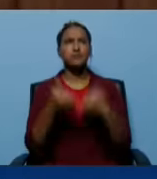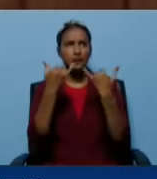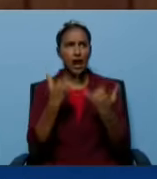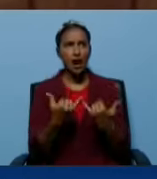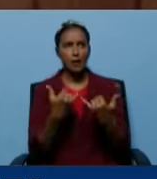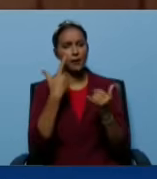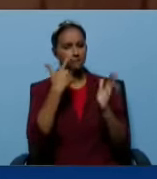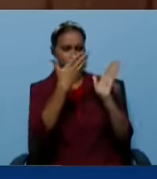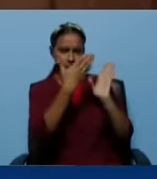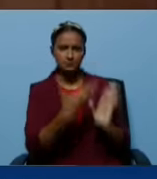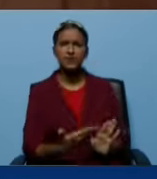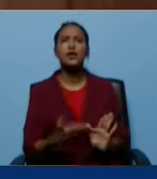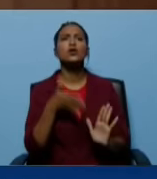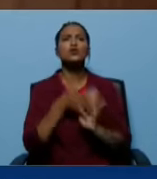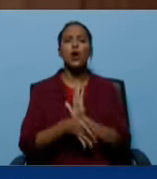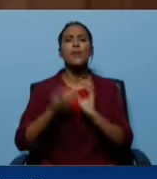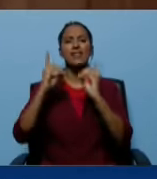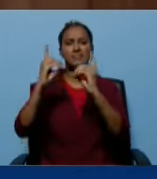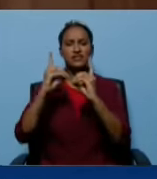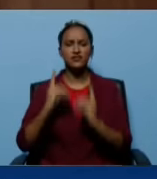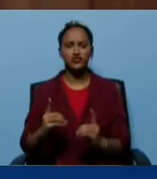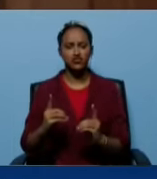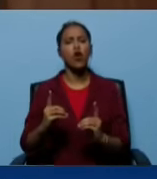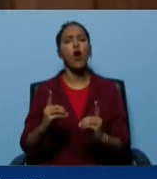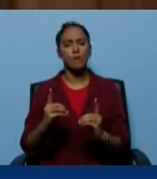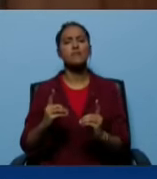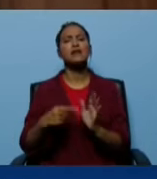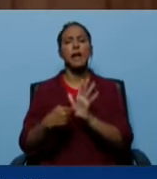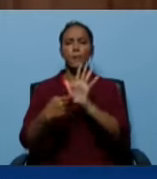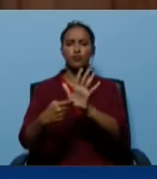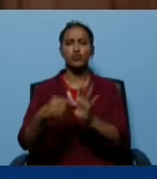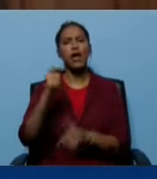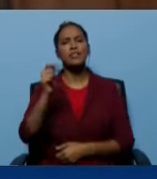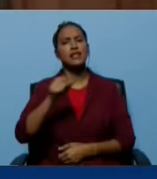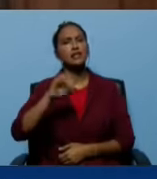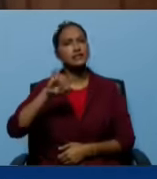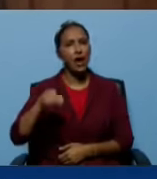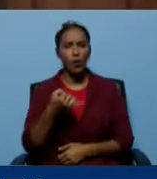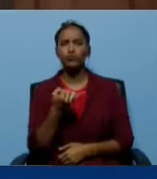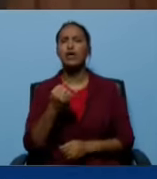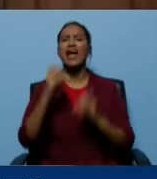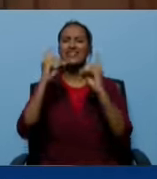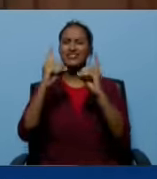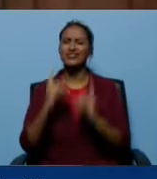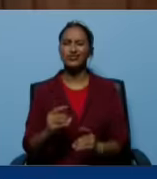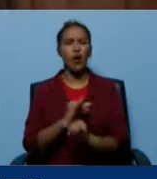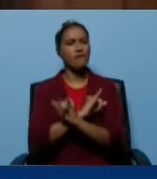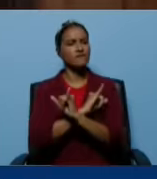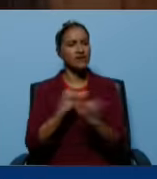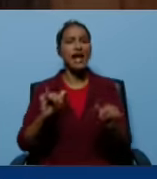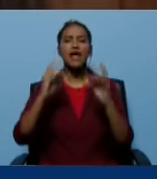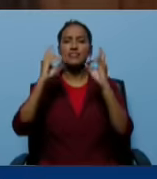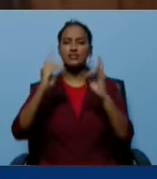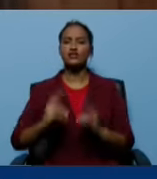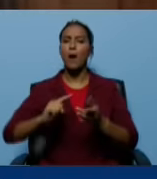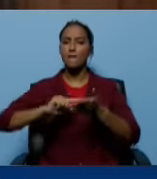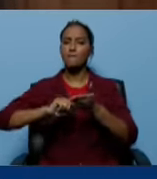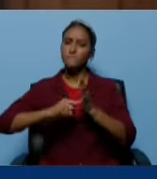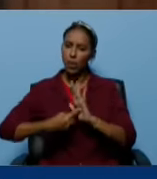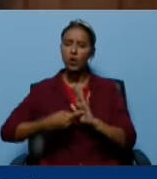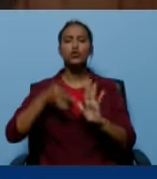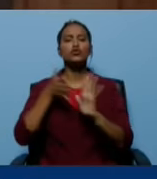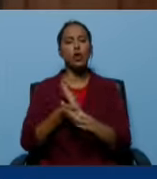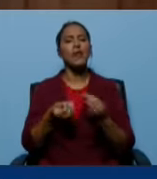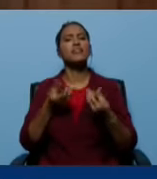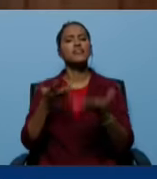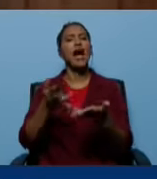importante decisión del Tribunal Supremo de Justicia. Un veredicto final, un veredicto que además es garante de la paz y